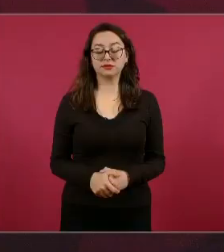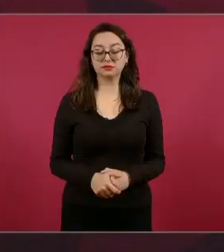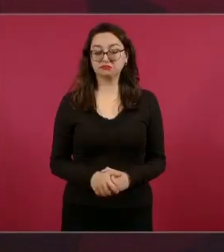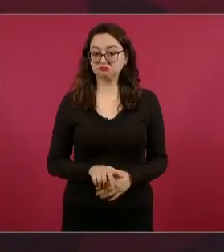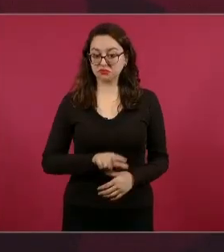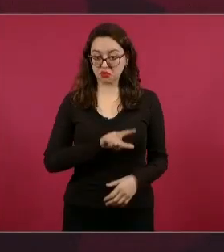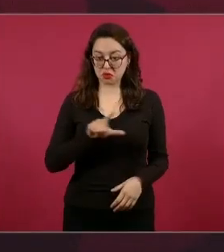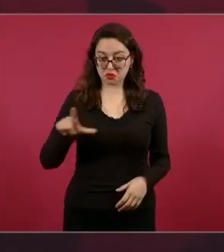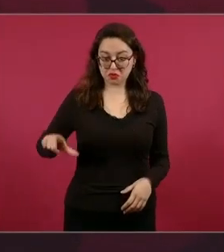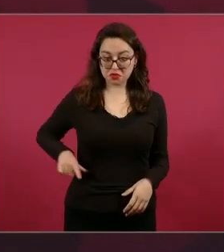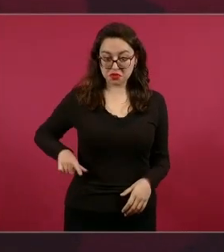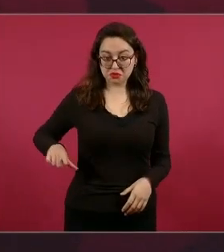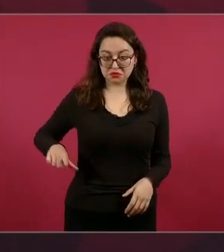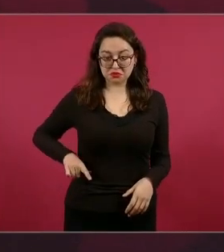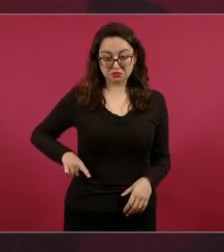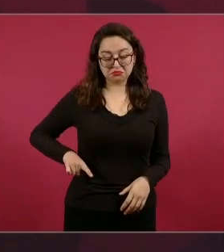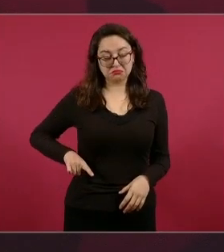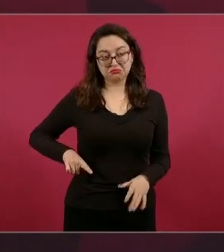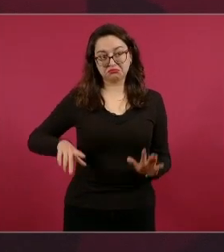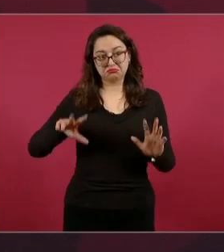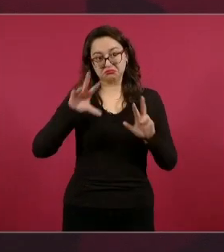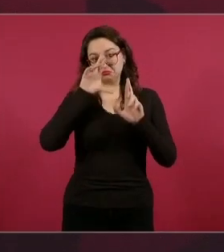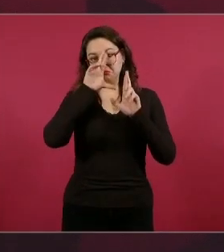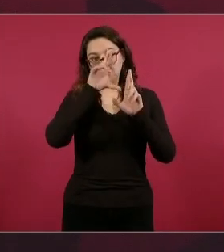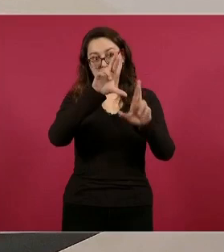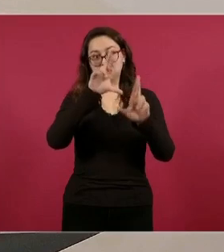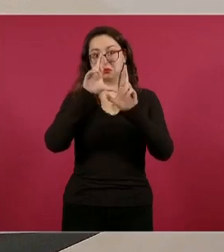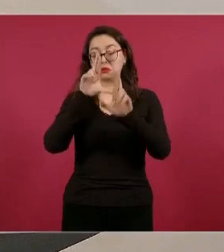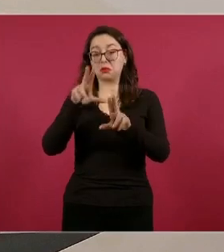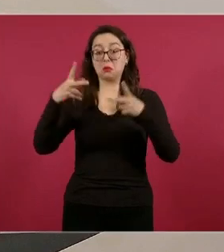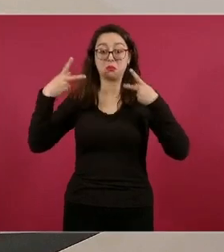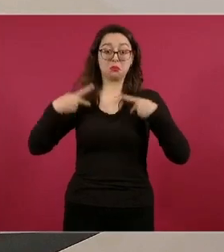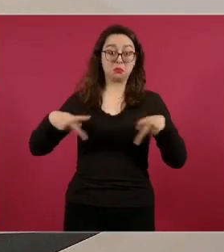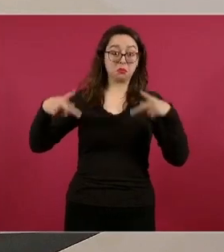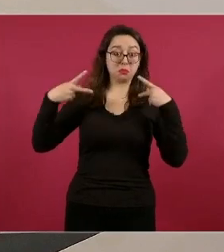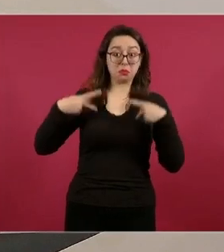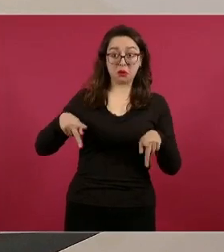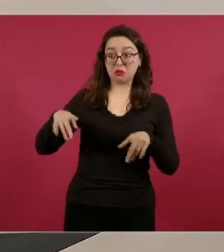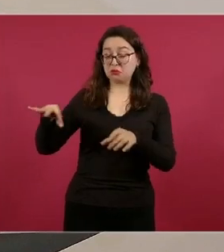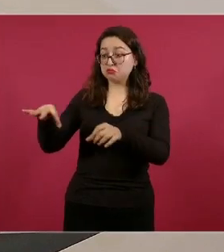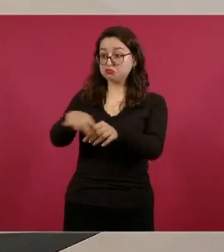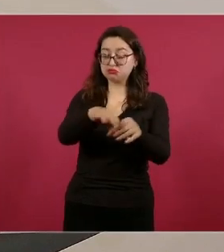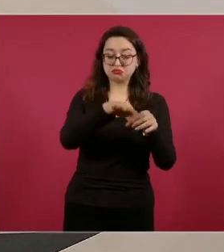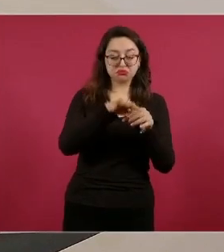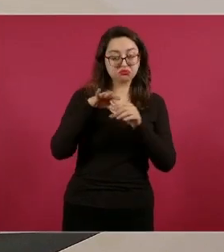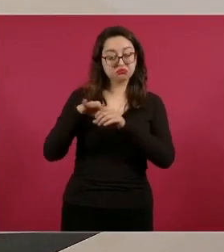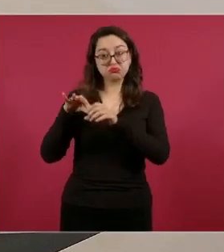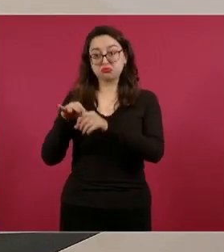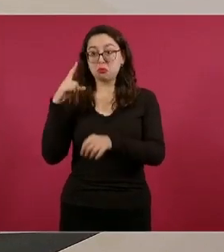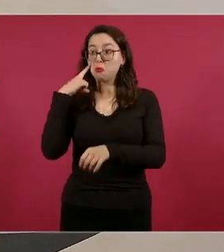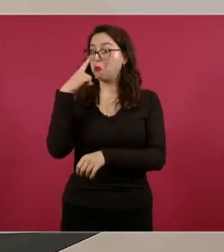está siendo respetuoso de la voluntad de la gente, de lo que digan los ciudadanos.